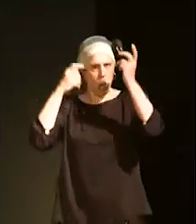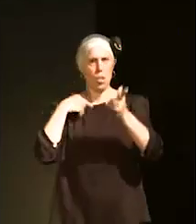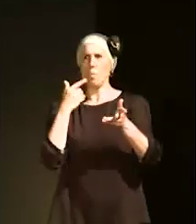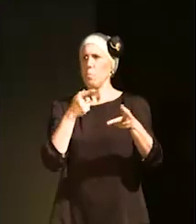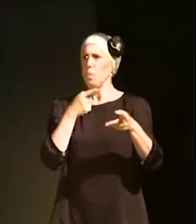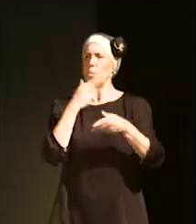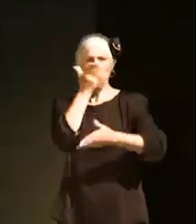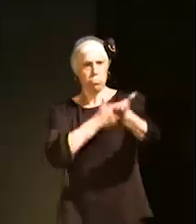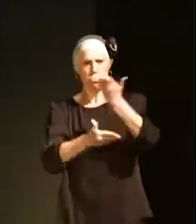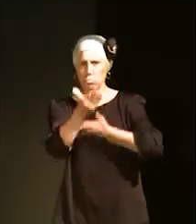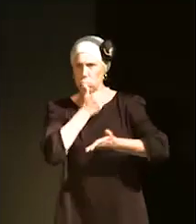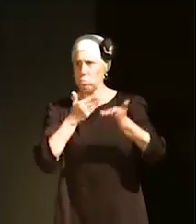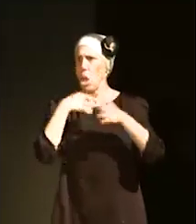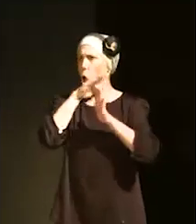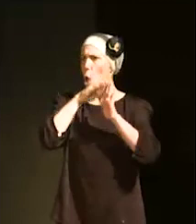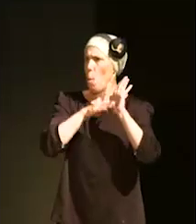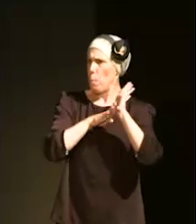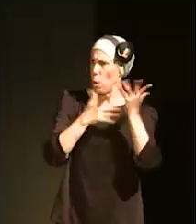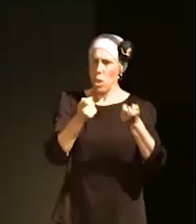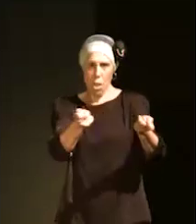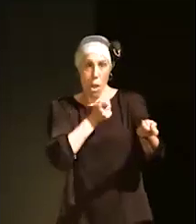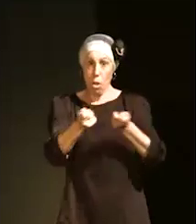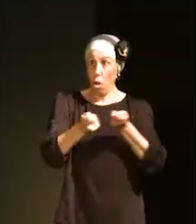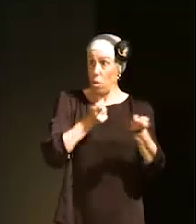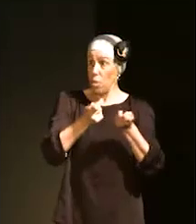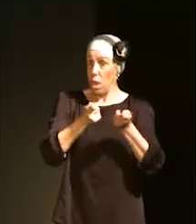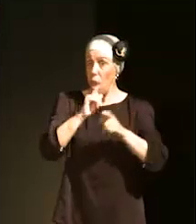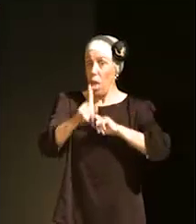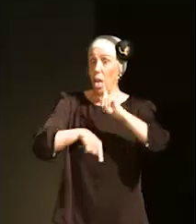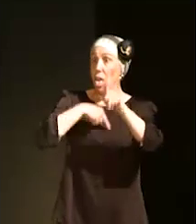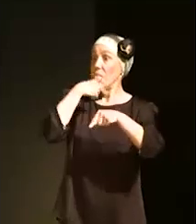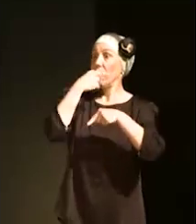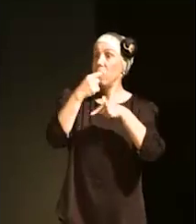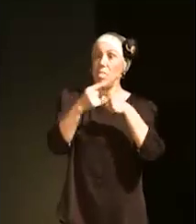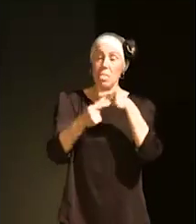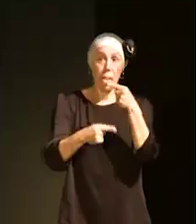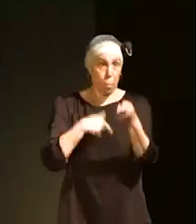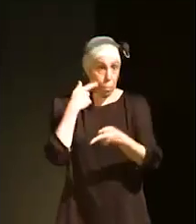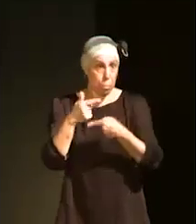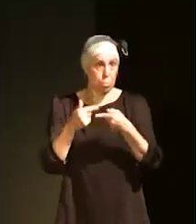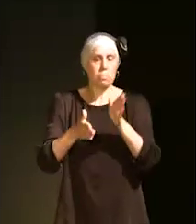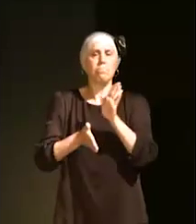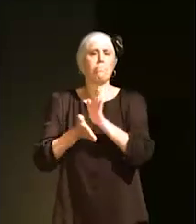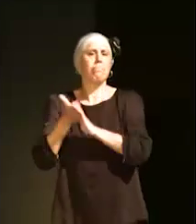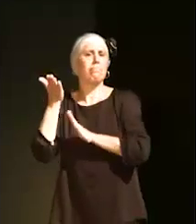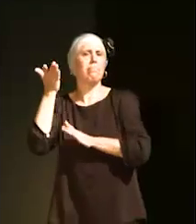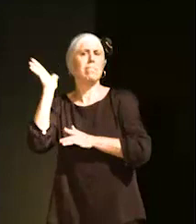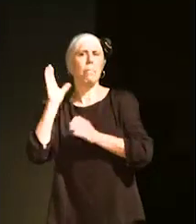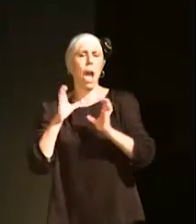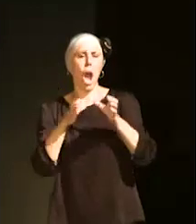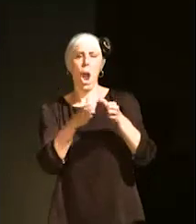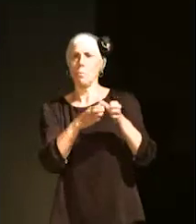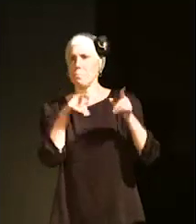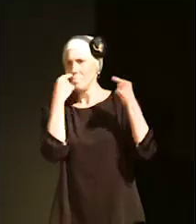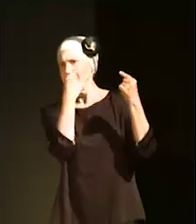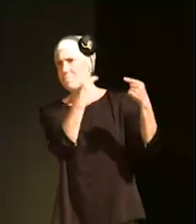para luego de manera coherente permitir y trasladar para que el colectivo viva solo